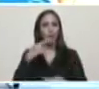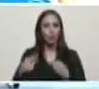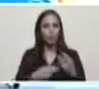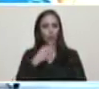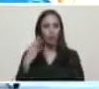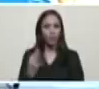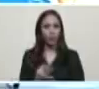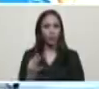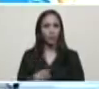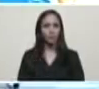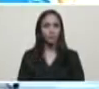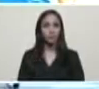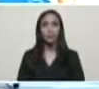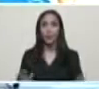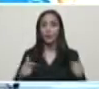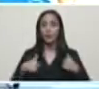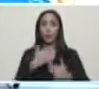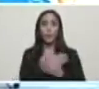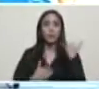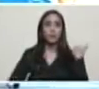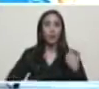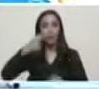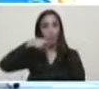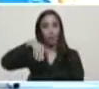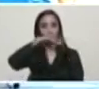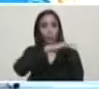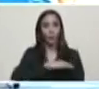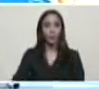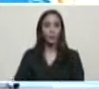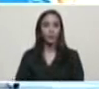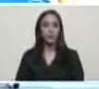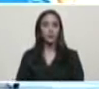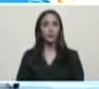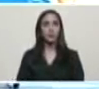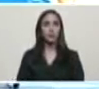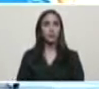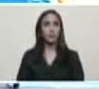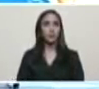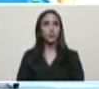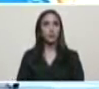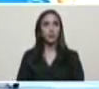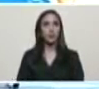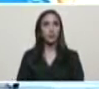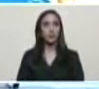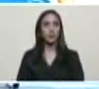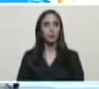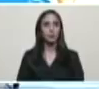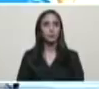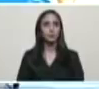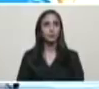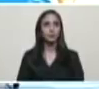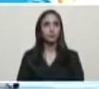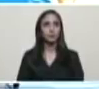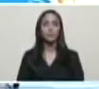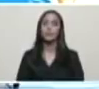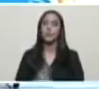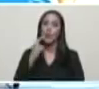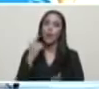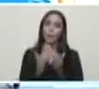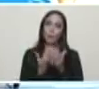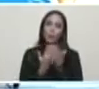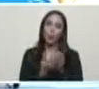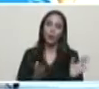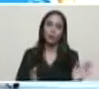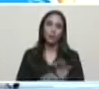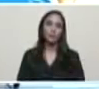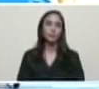ser presidente del poder popular presidente pueblo por eso estoy de acuerdo con la propuesta que trae María